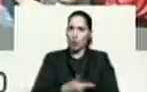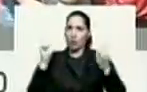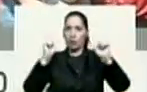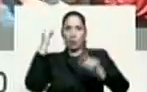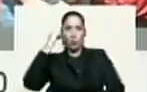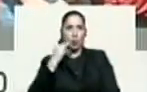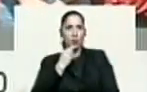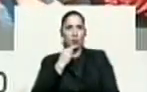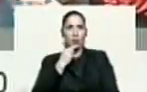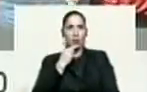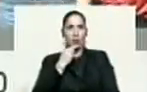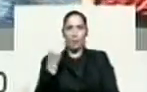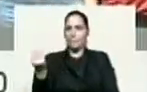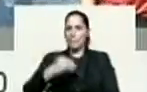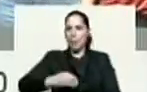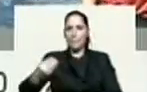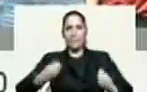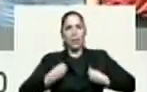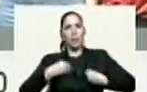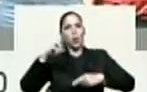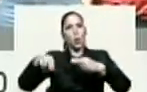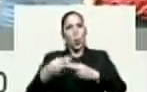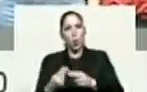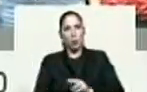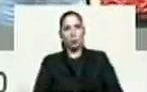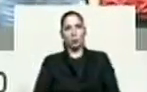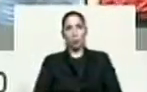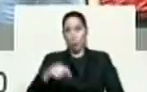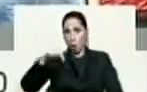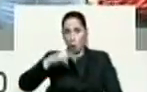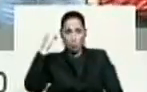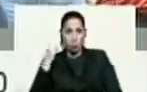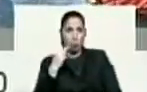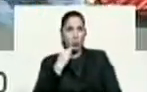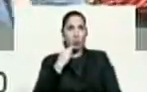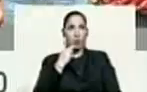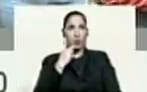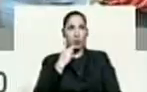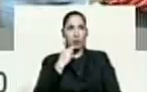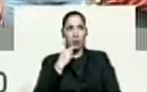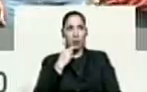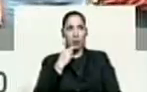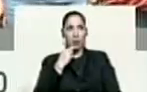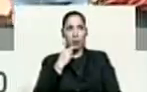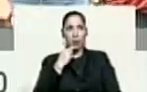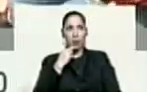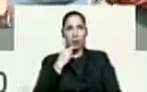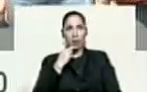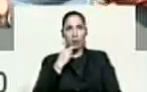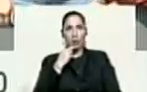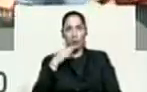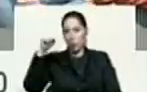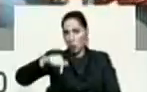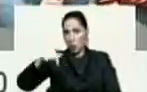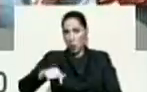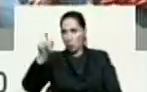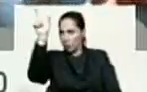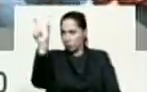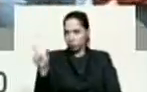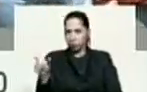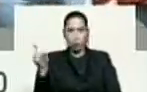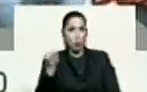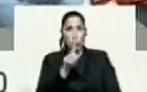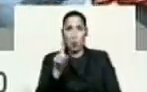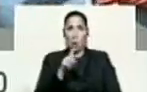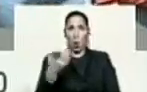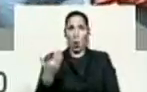Bolívar está más vigente que nunca. Hoy Bolívar no está en las estatuas. Hoy Bolívar no está